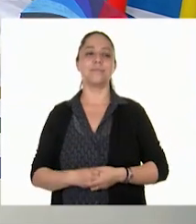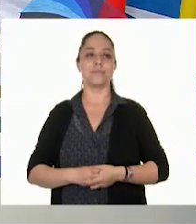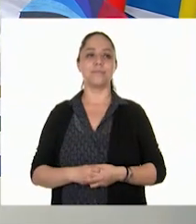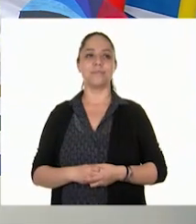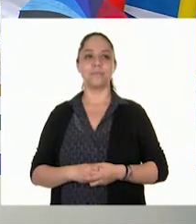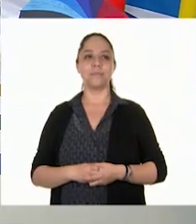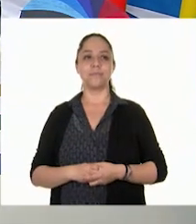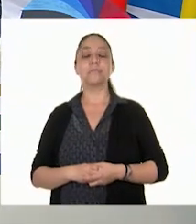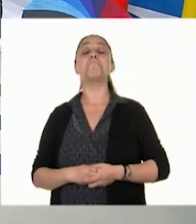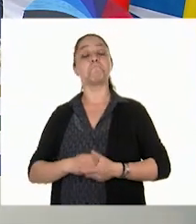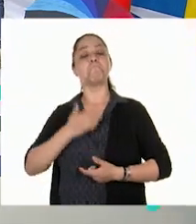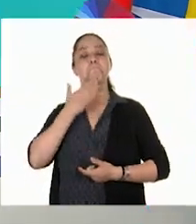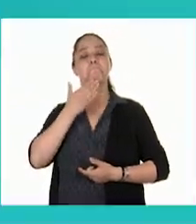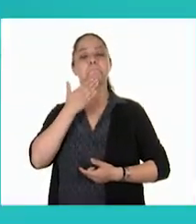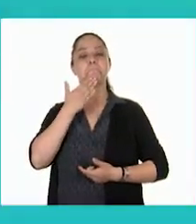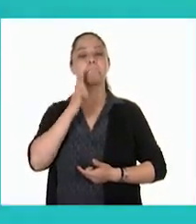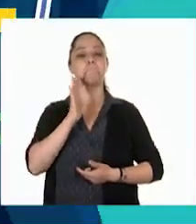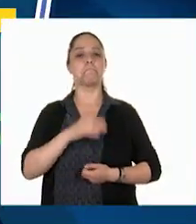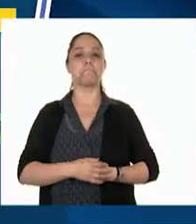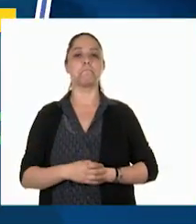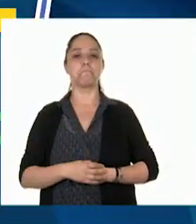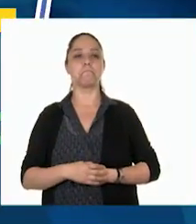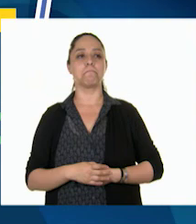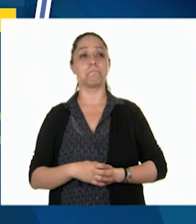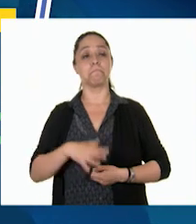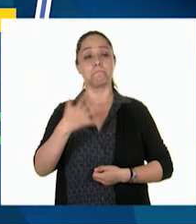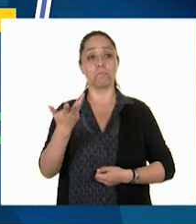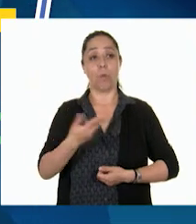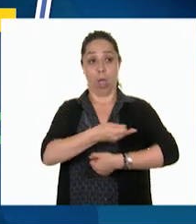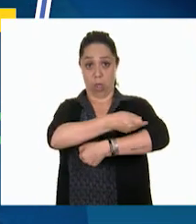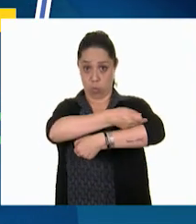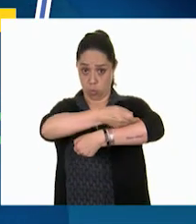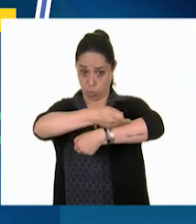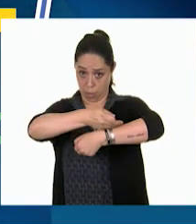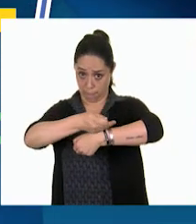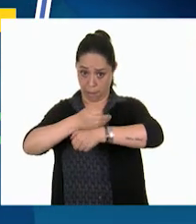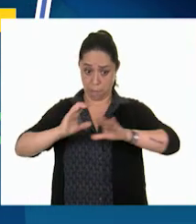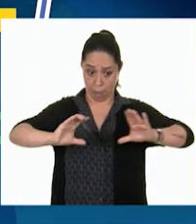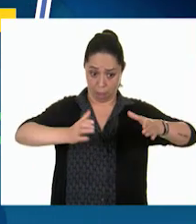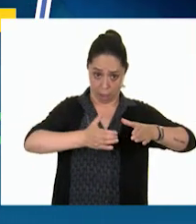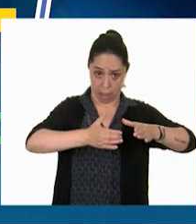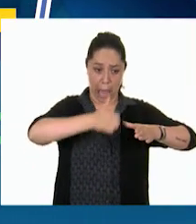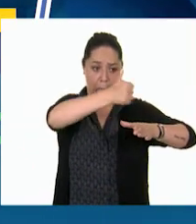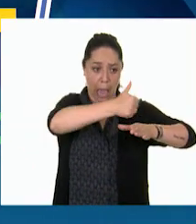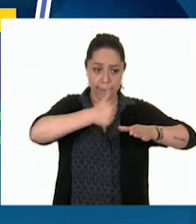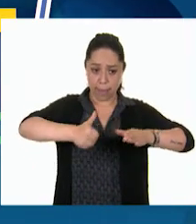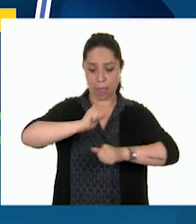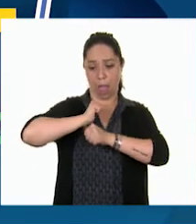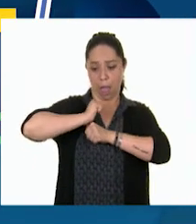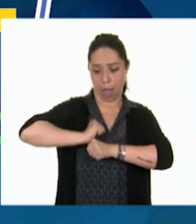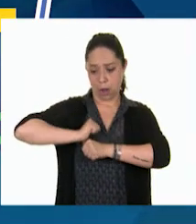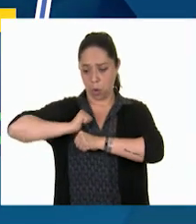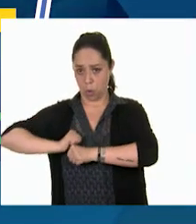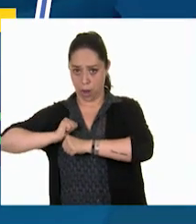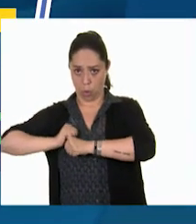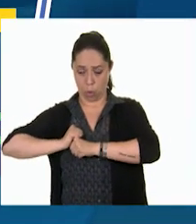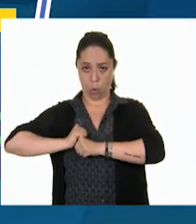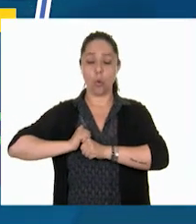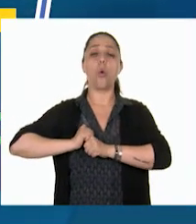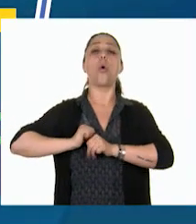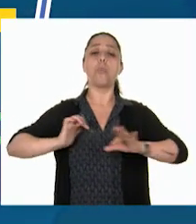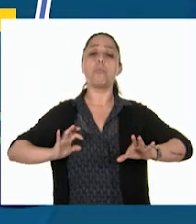juez. Sí. Ay. Muy bien. En una familia se asignan las tareas del hogar de acuerdo a la edad